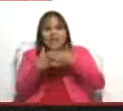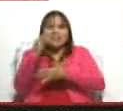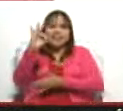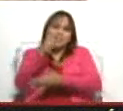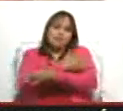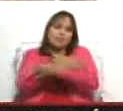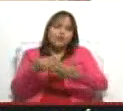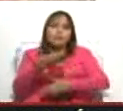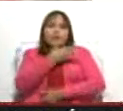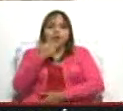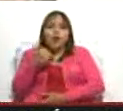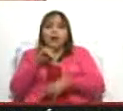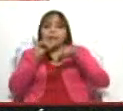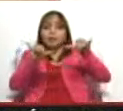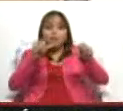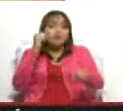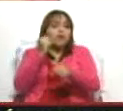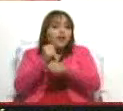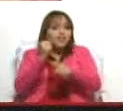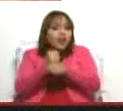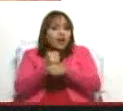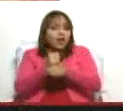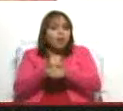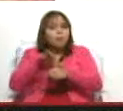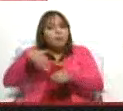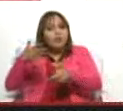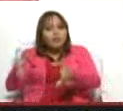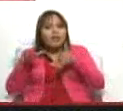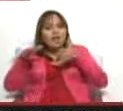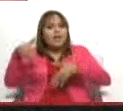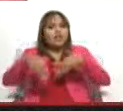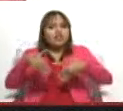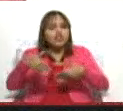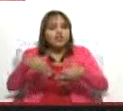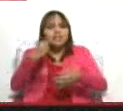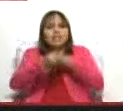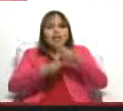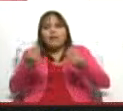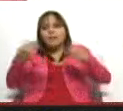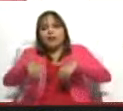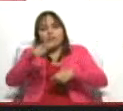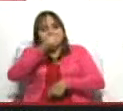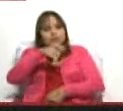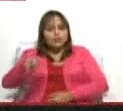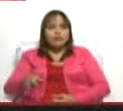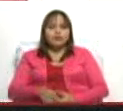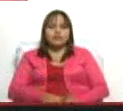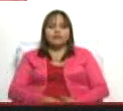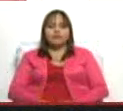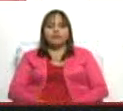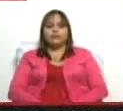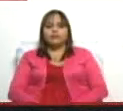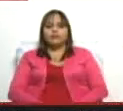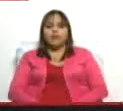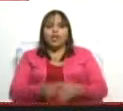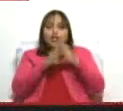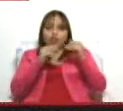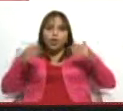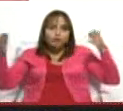qué? Para que la misma tarea que vamos a tener, ganar las elecciones, sea ejecutada por más gente. Todos